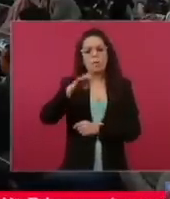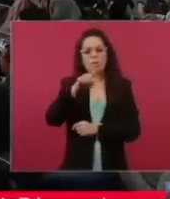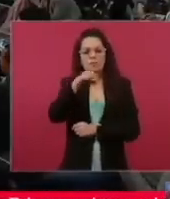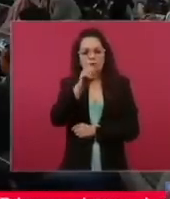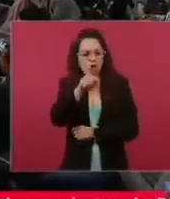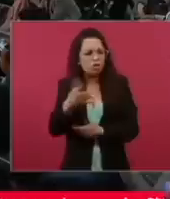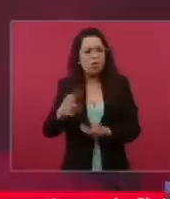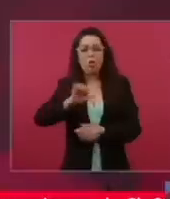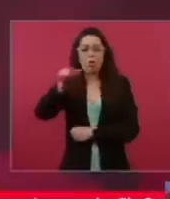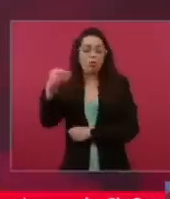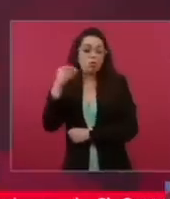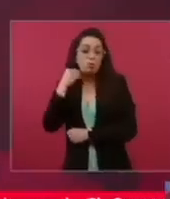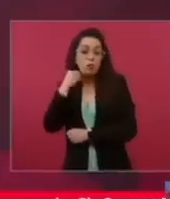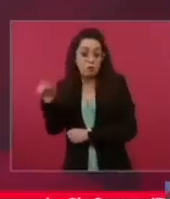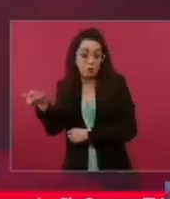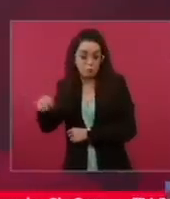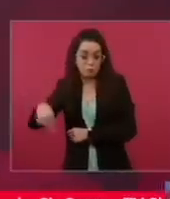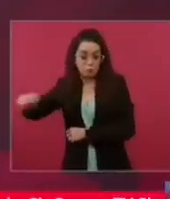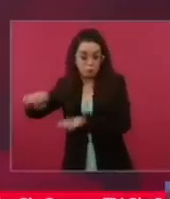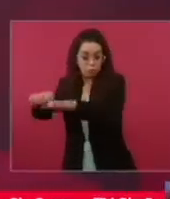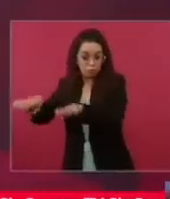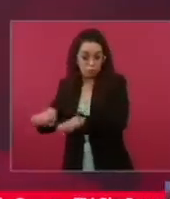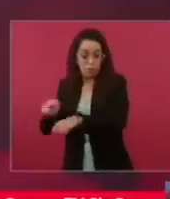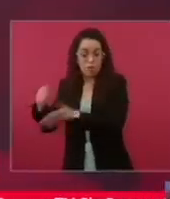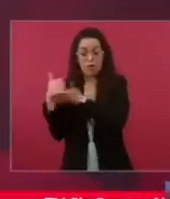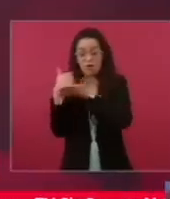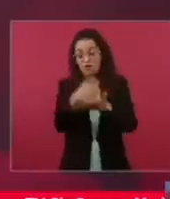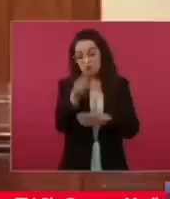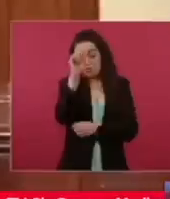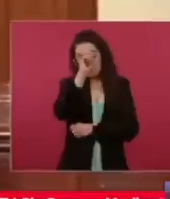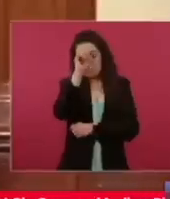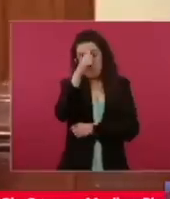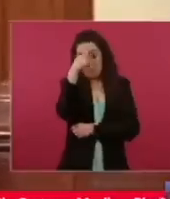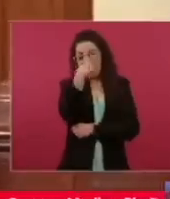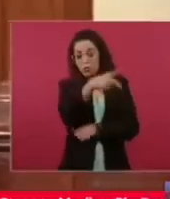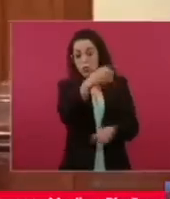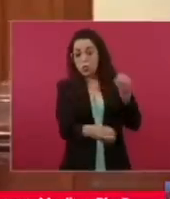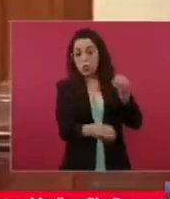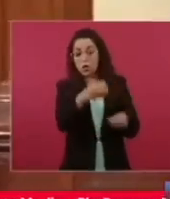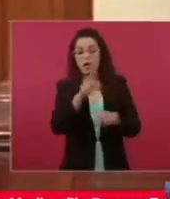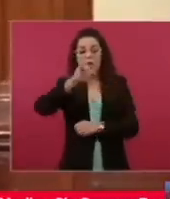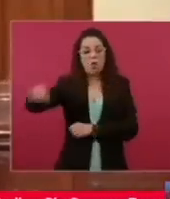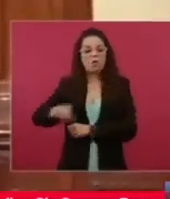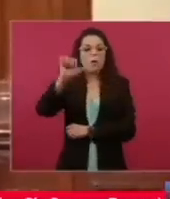abogados son los asesores en el juicio de amparo de la señora. Entonces es